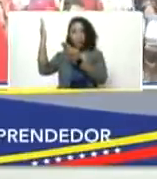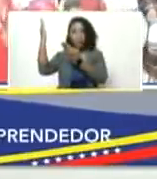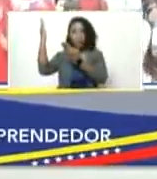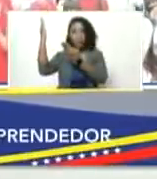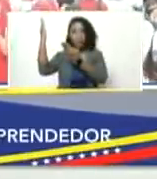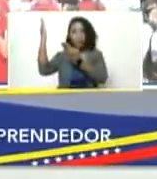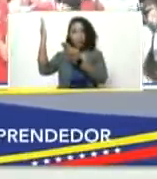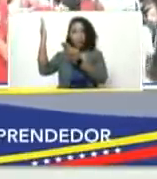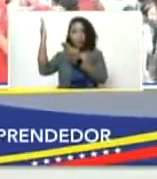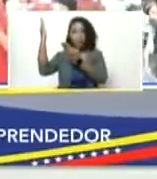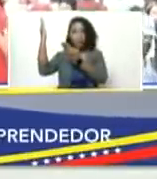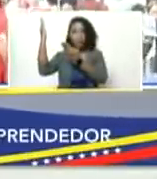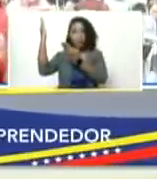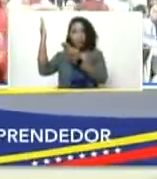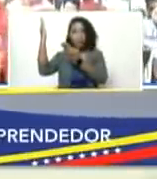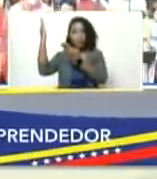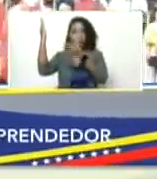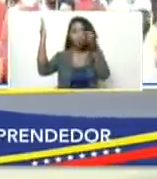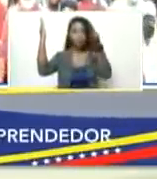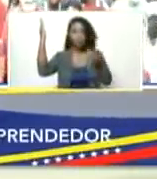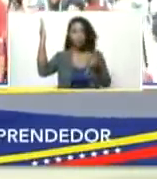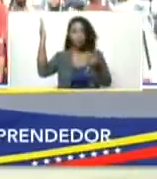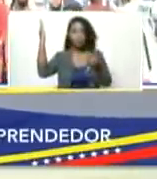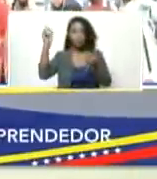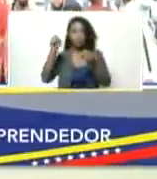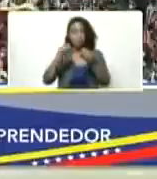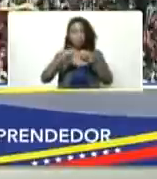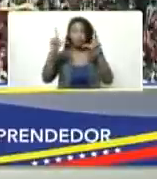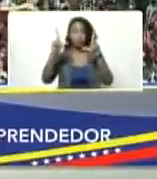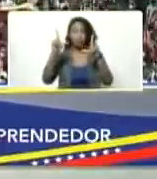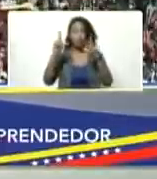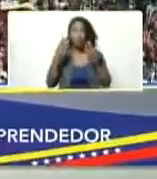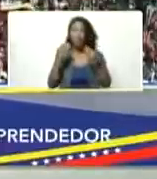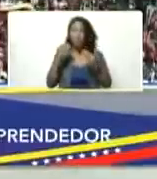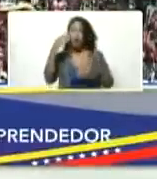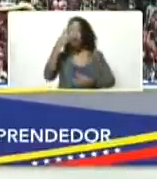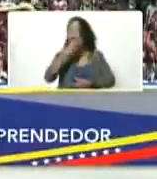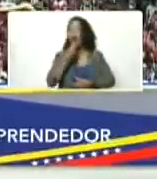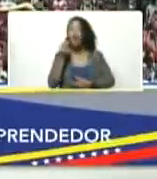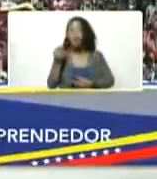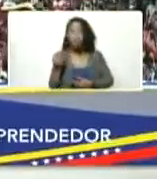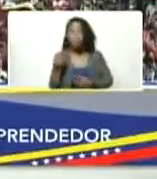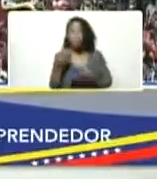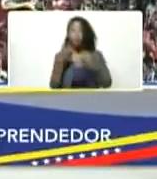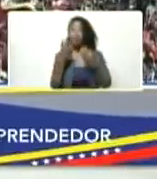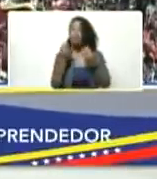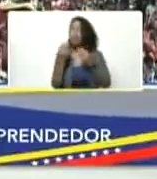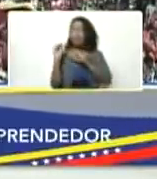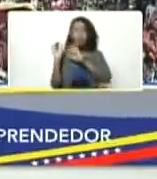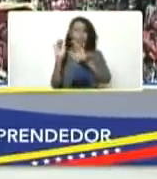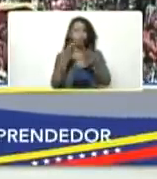Bellísima. De verdad, impactante. Mucha juventud. Mucha juventud.